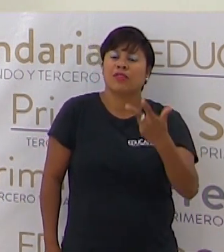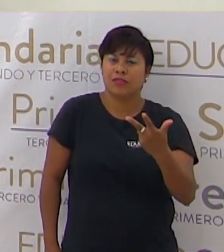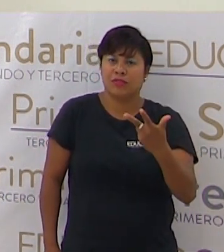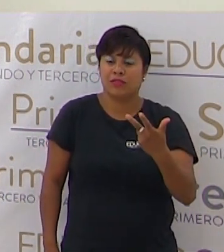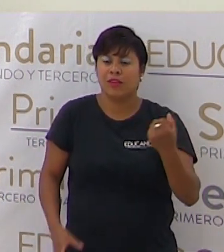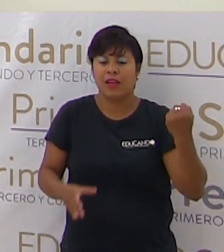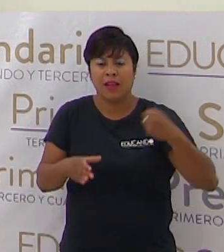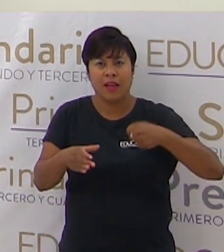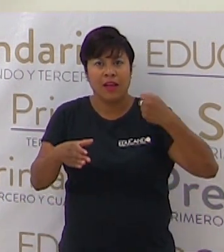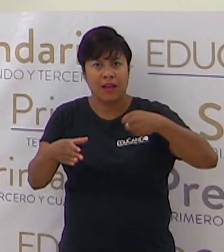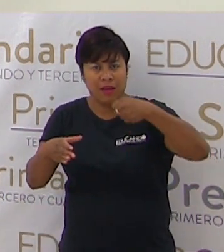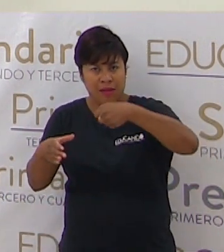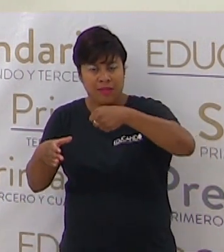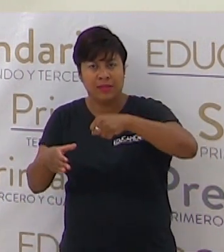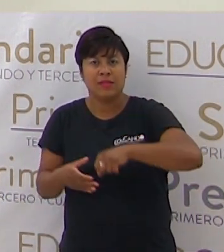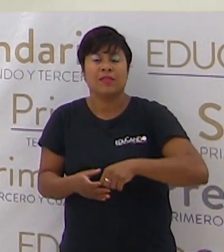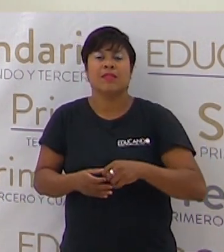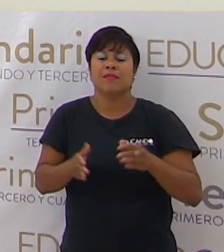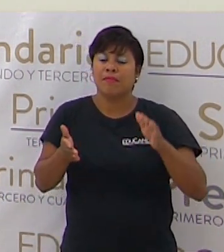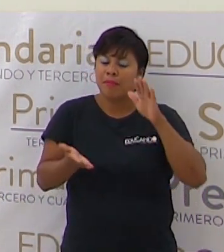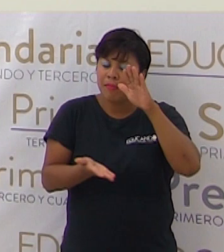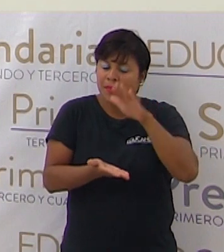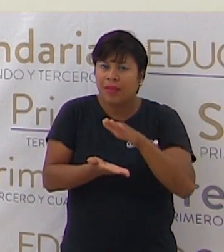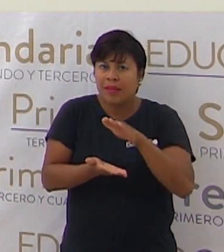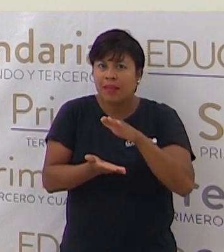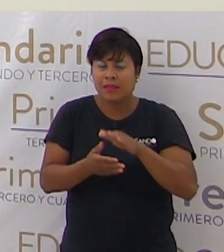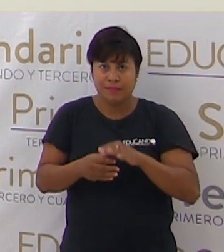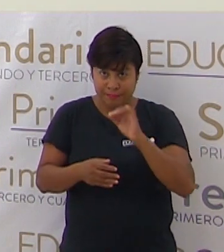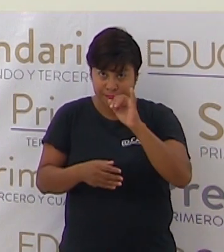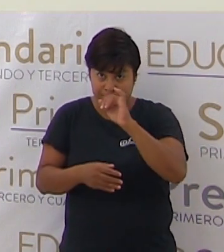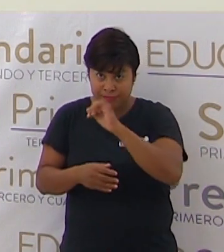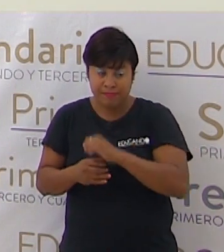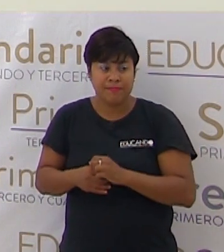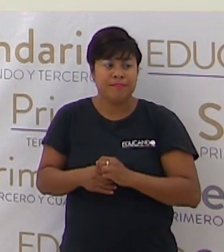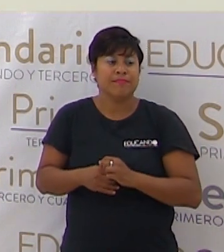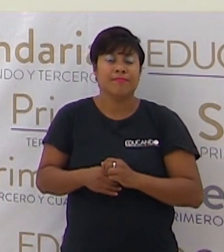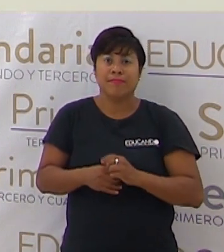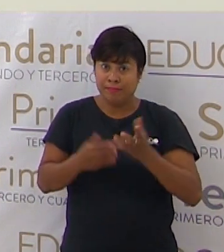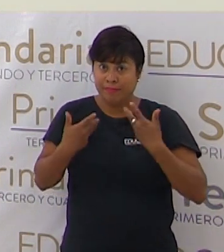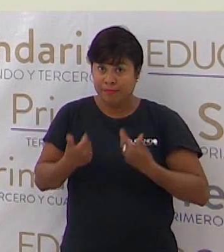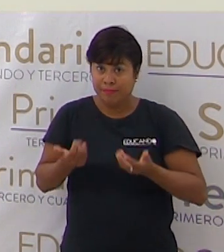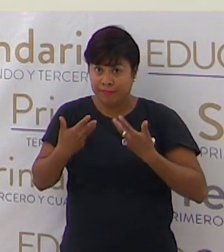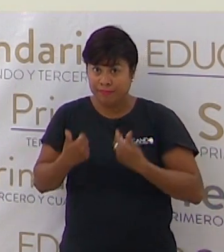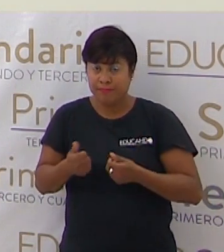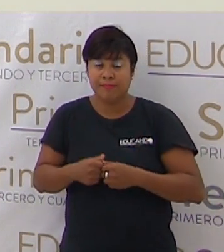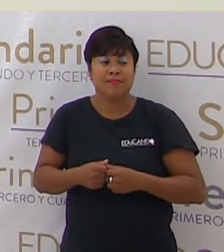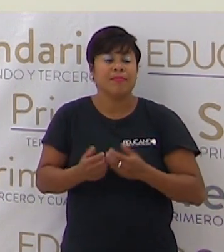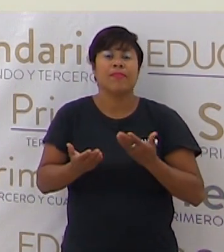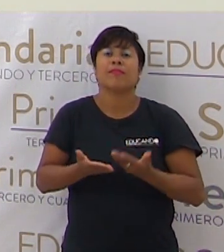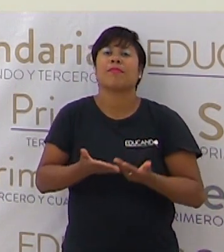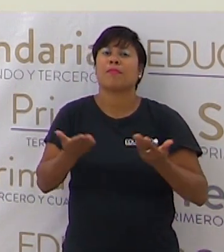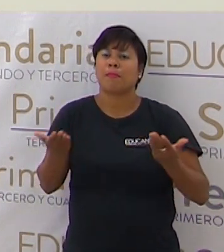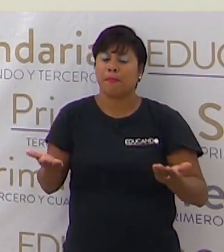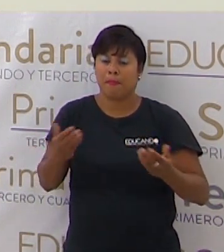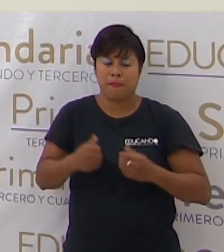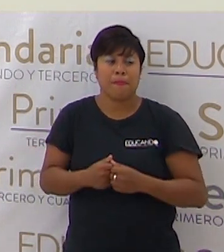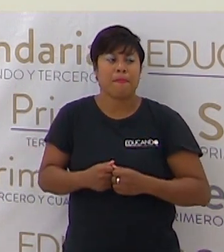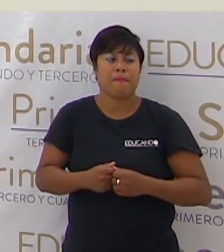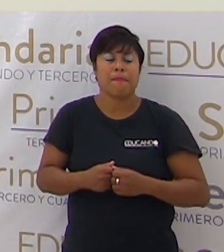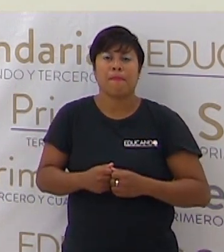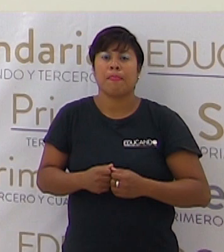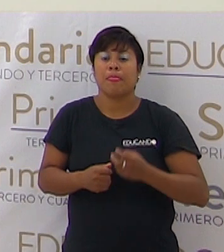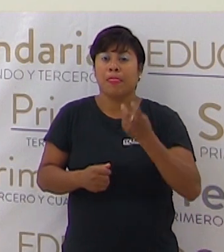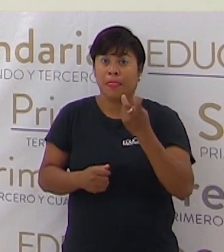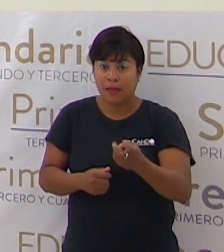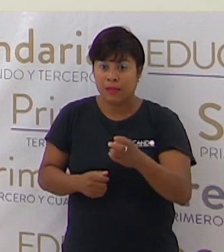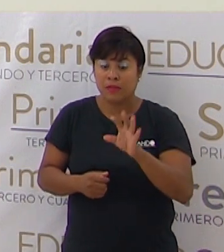48 jarras pequeñas. ¿Sí? ¿Lo vamos complicando? Ahora, en